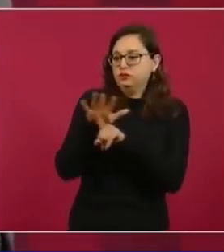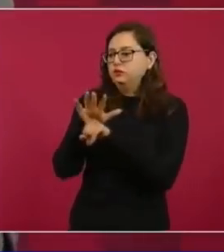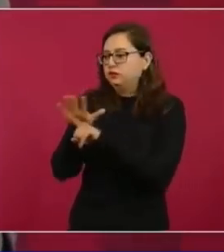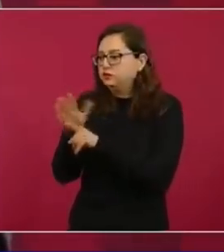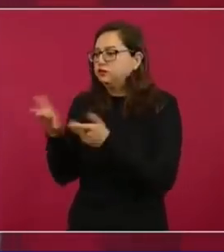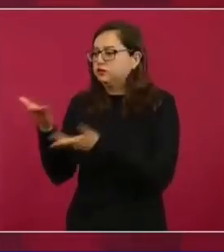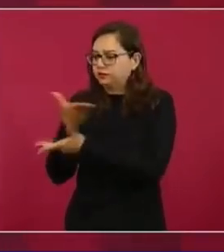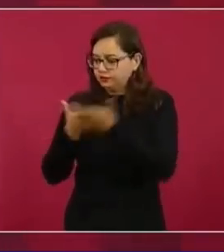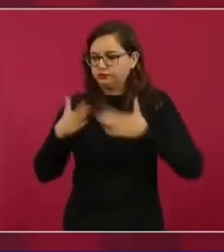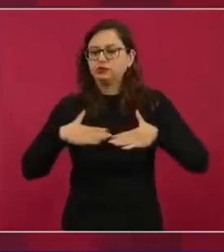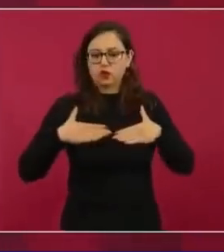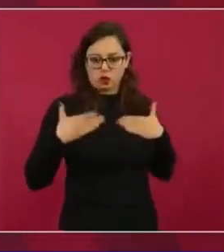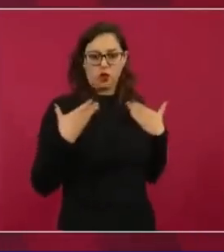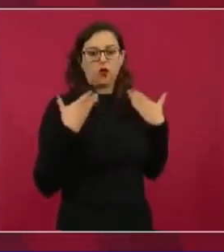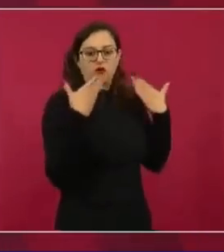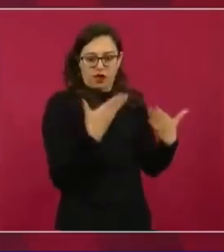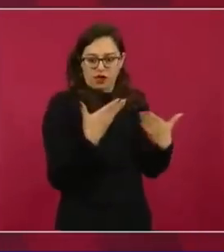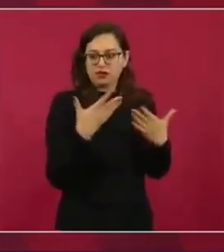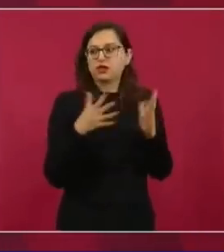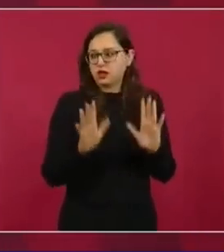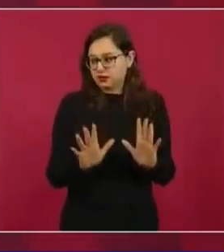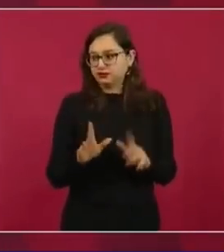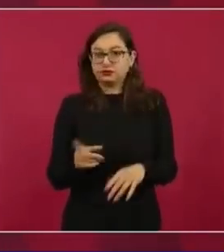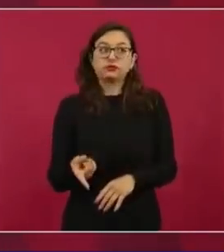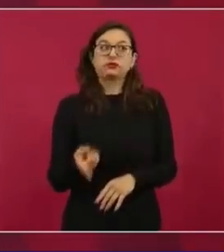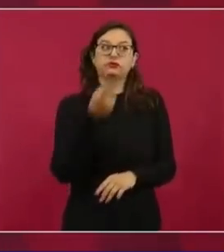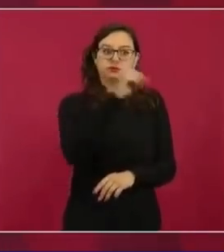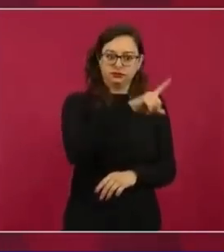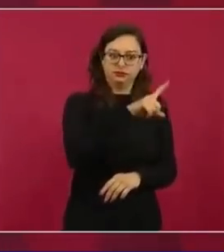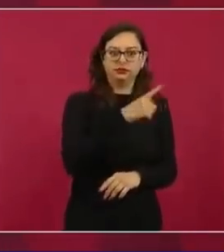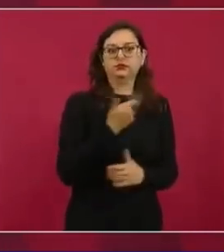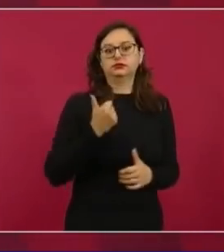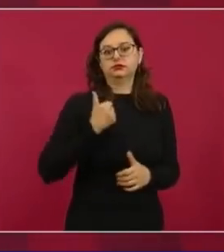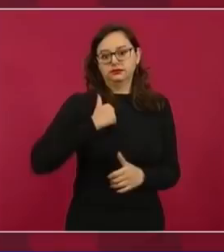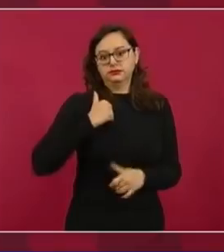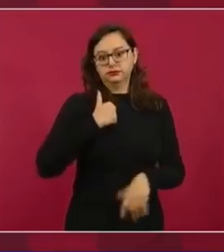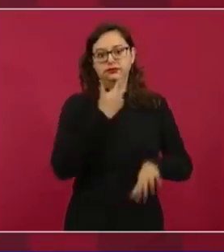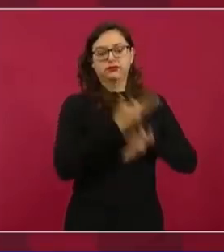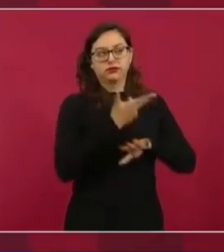hegemónicos de que ya no es el tiempo de antes,